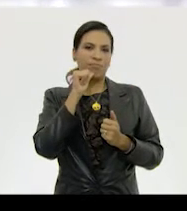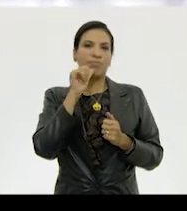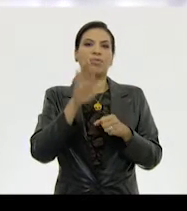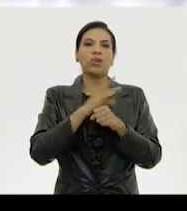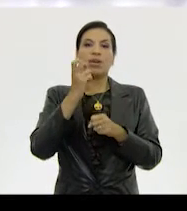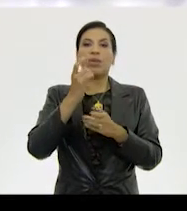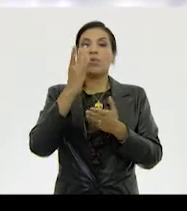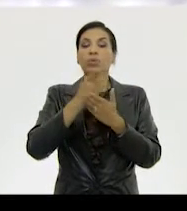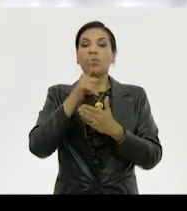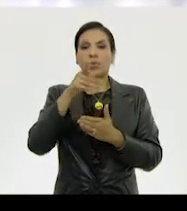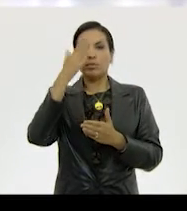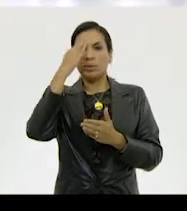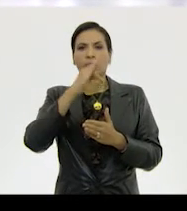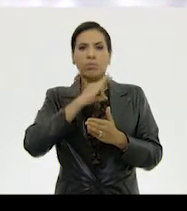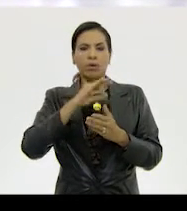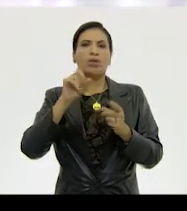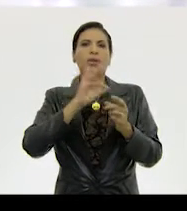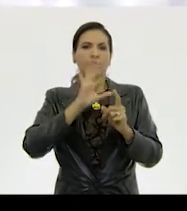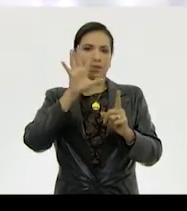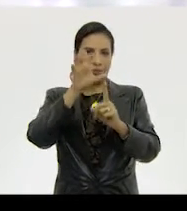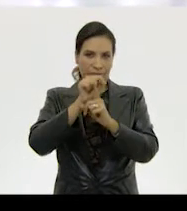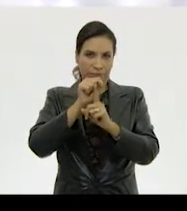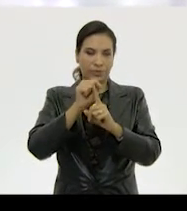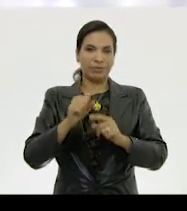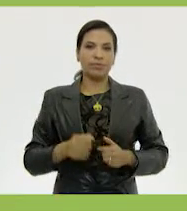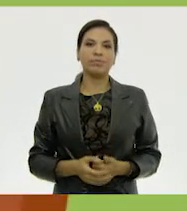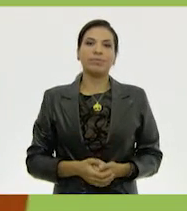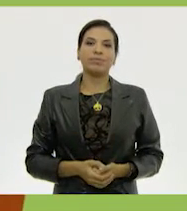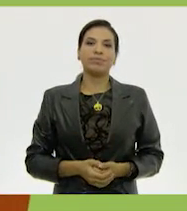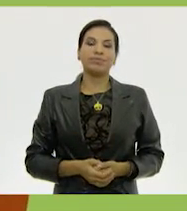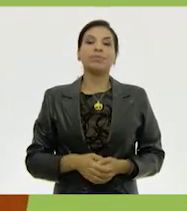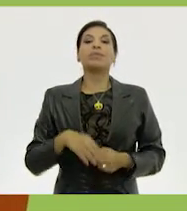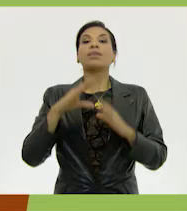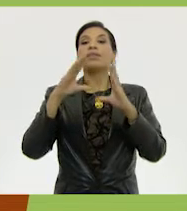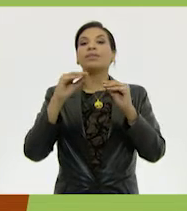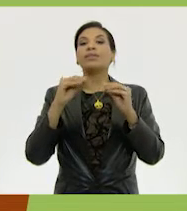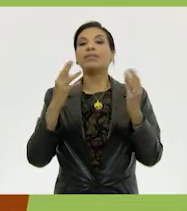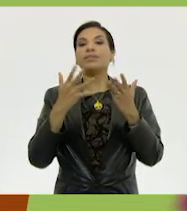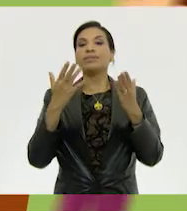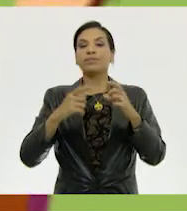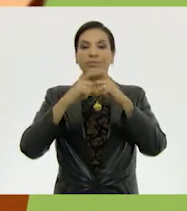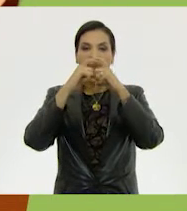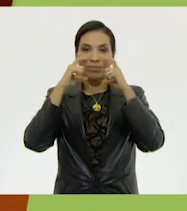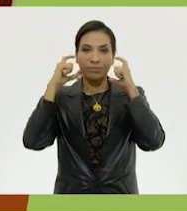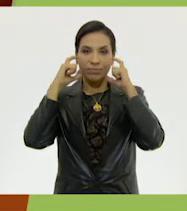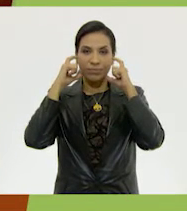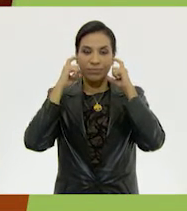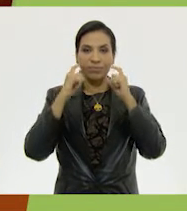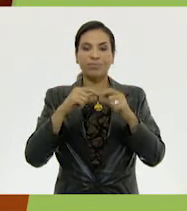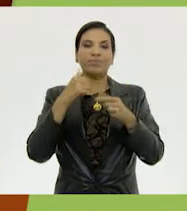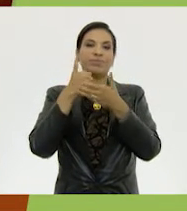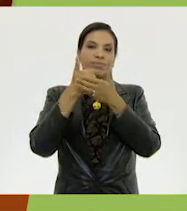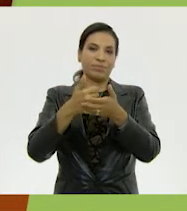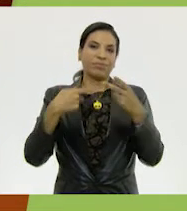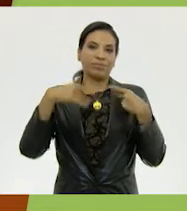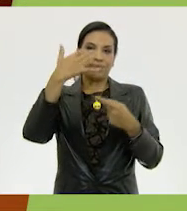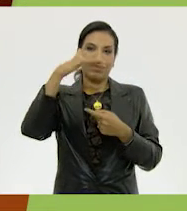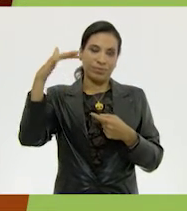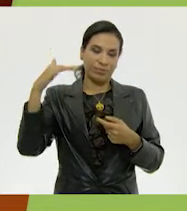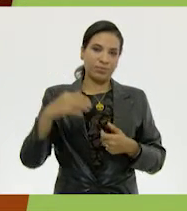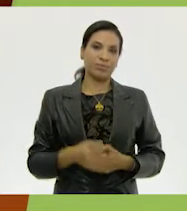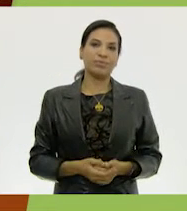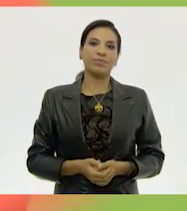porque solamente tú sabes hasta dónde puedes llegar. Te enseñaremos cómo armar un cubrebocas con ayuda de un adulto.